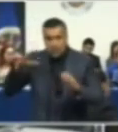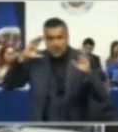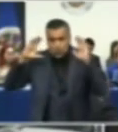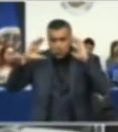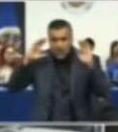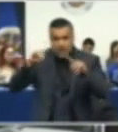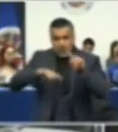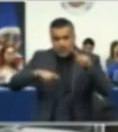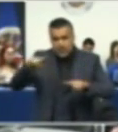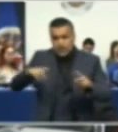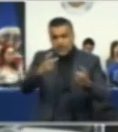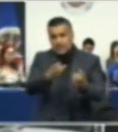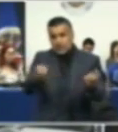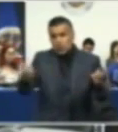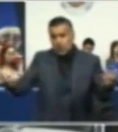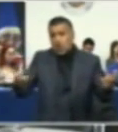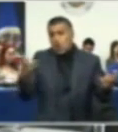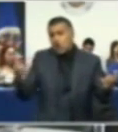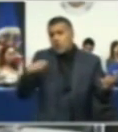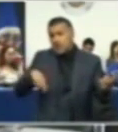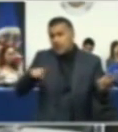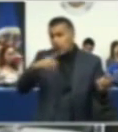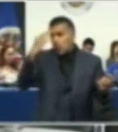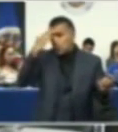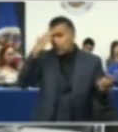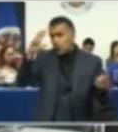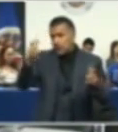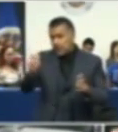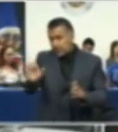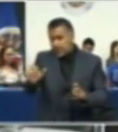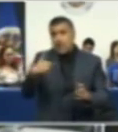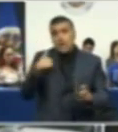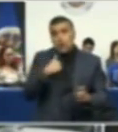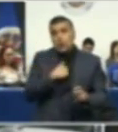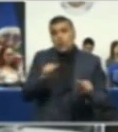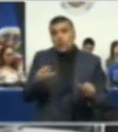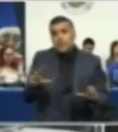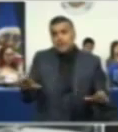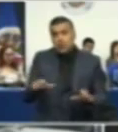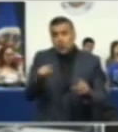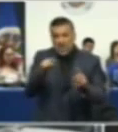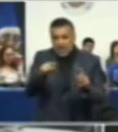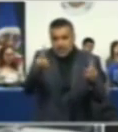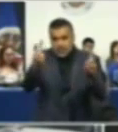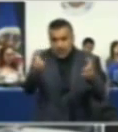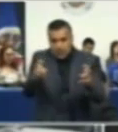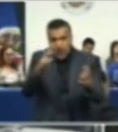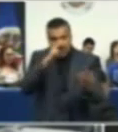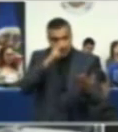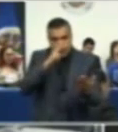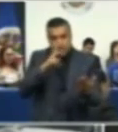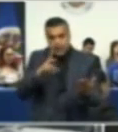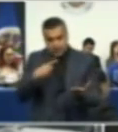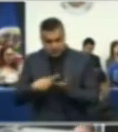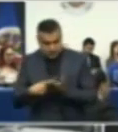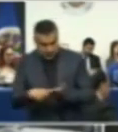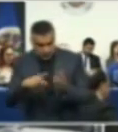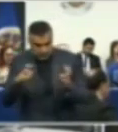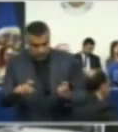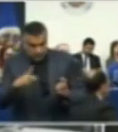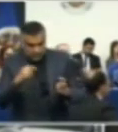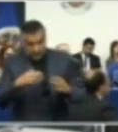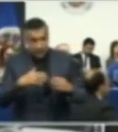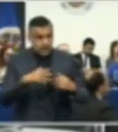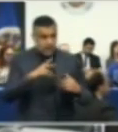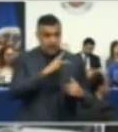los diferentes sectores lo que incluso pueden estar conociendo del tema y lo que puedan estar haciendo con relación a ese tema, y ahí fijar algunos temas que a partir ya